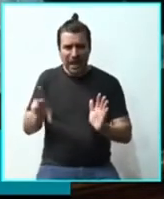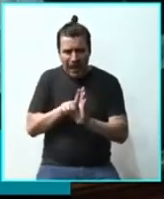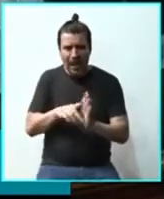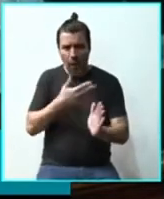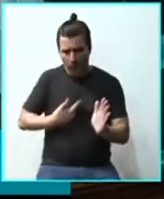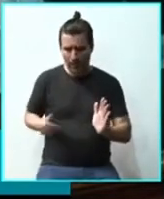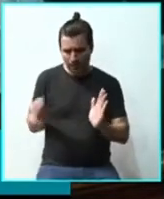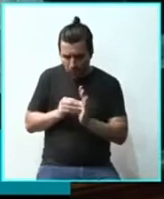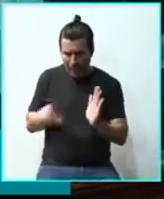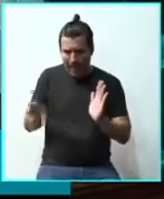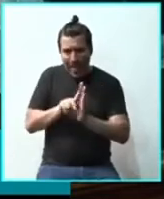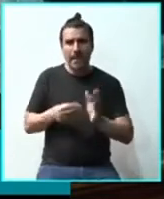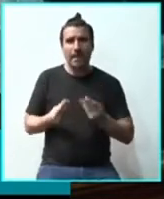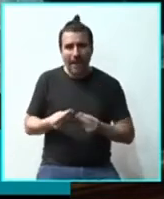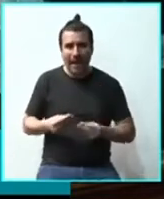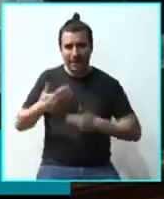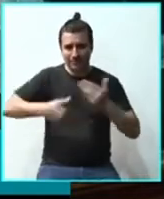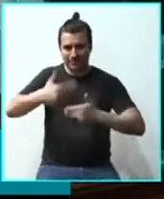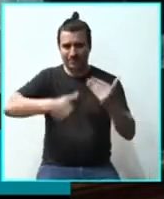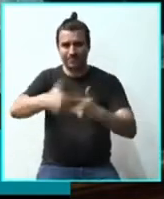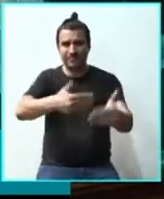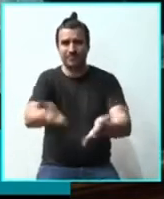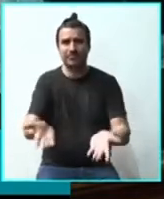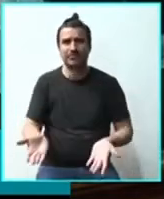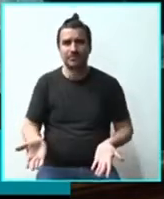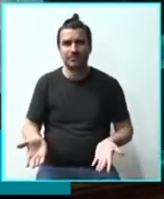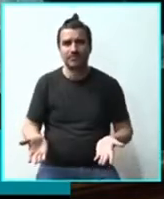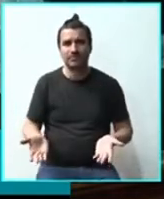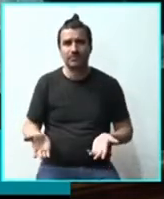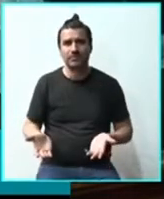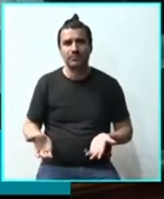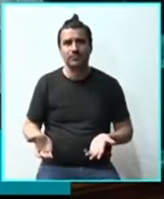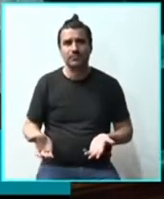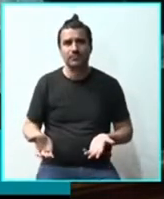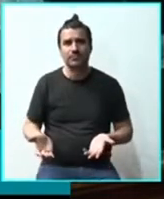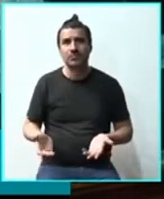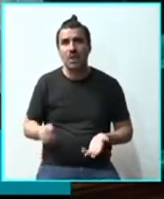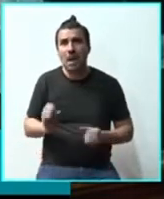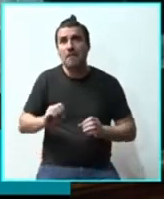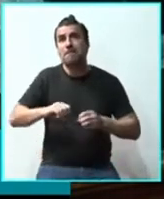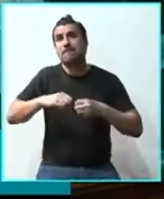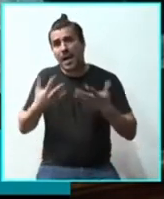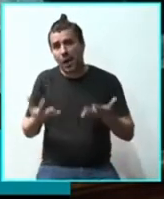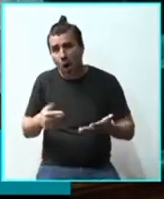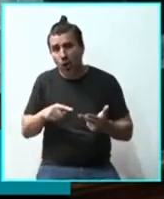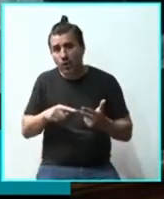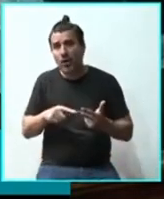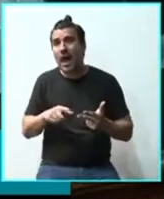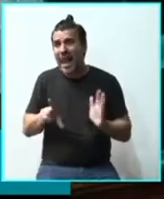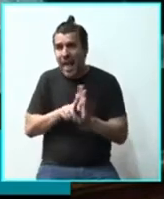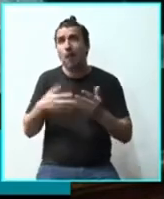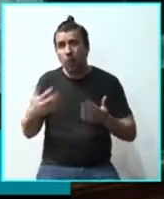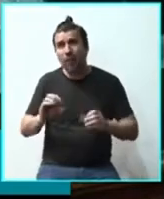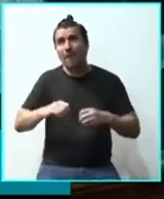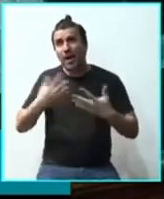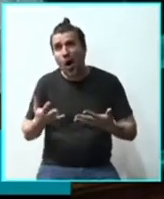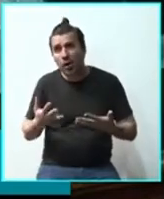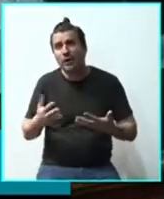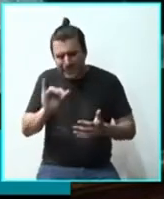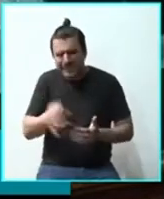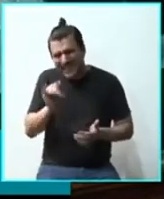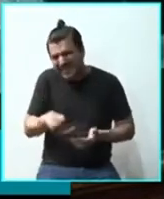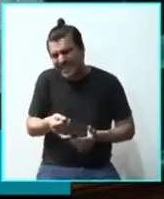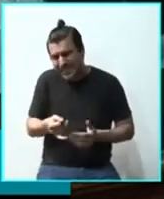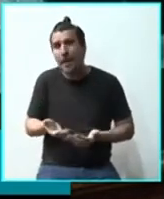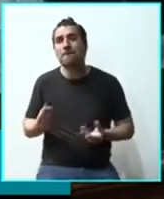limitándolo y controlándolo y exigiéndolo que exigiendo que rinda cuentas. Claro, puede ser mejor, seguramente que podría haber sido mejor si el